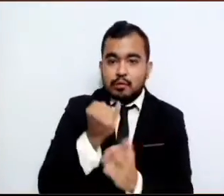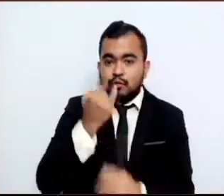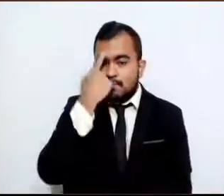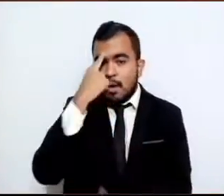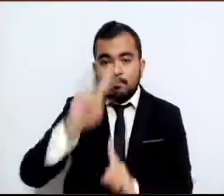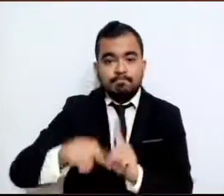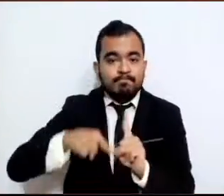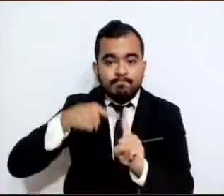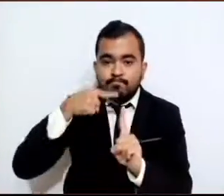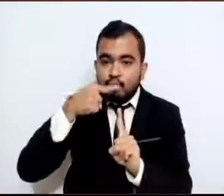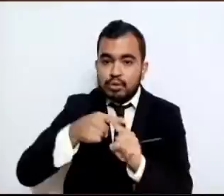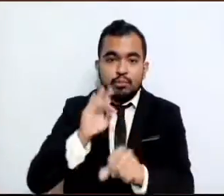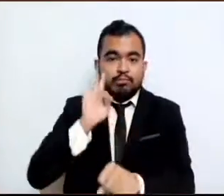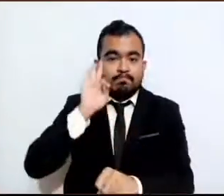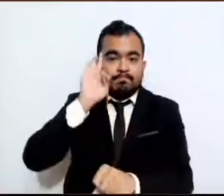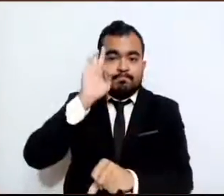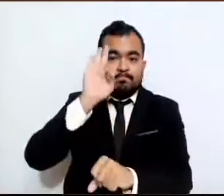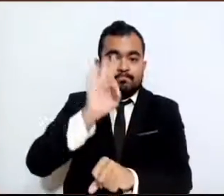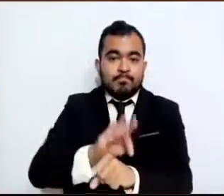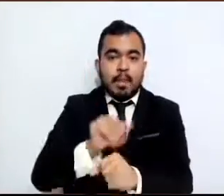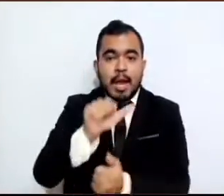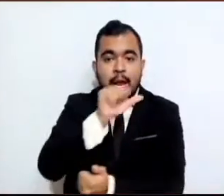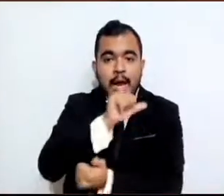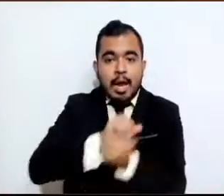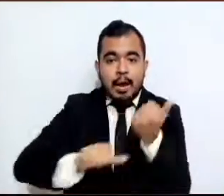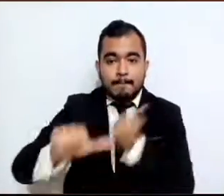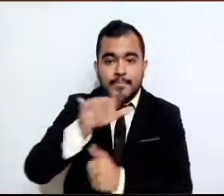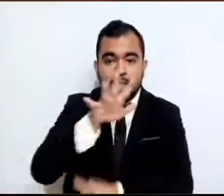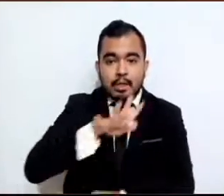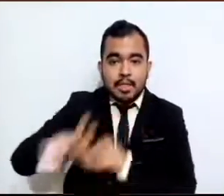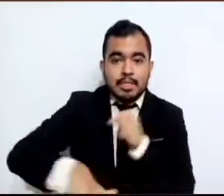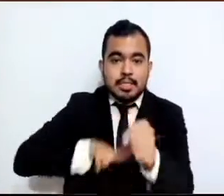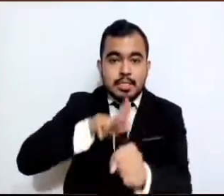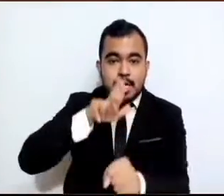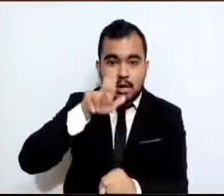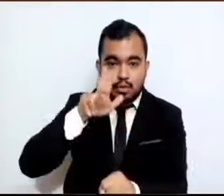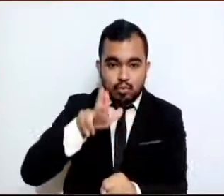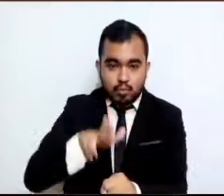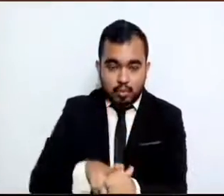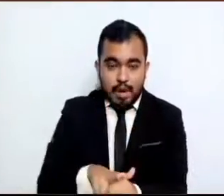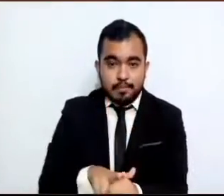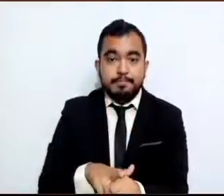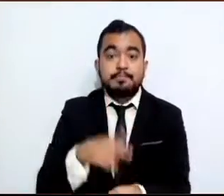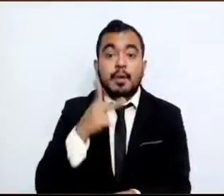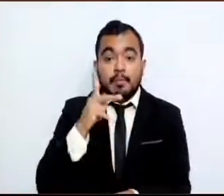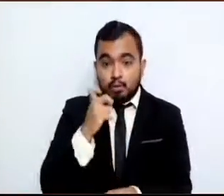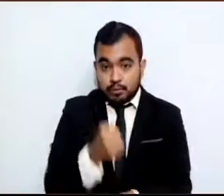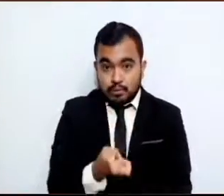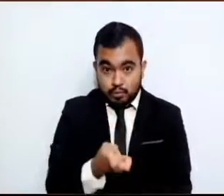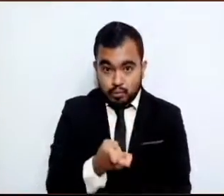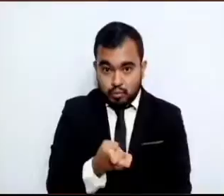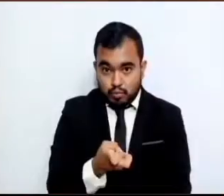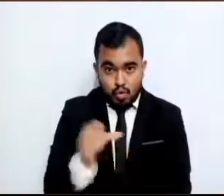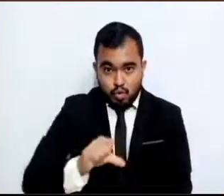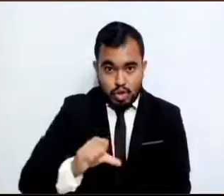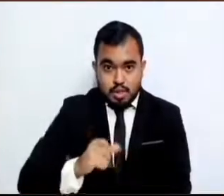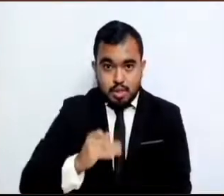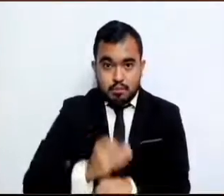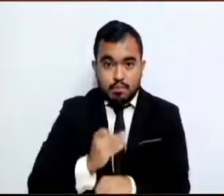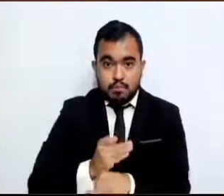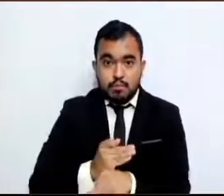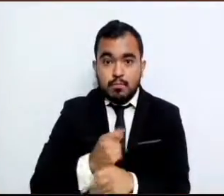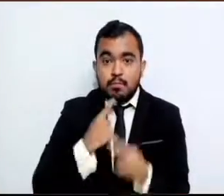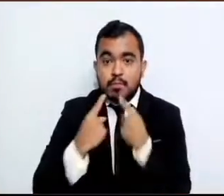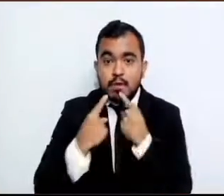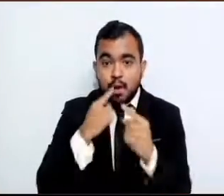del medio ambiente. Pero por lo pronto, se presenta este punto de acuerdo y le voy a dar